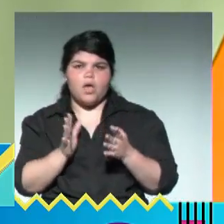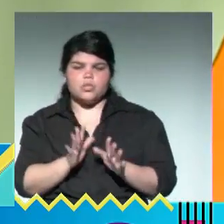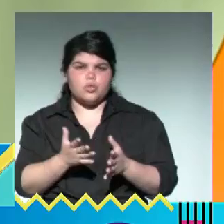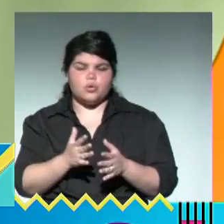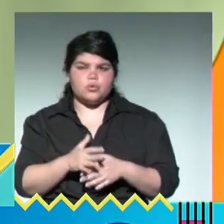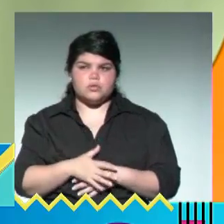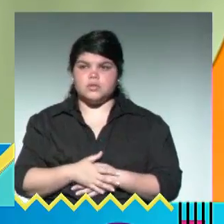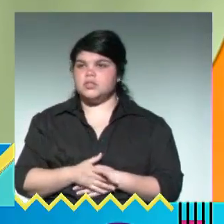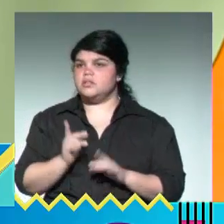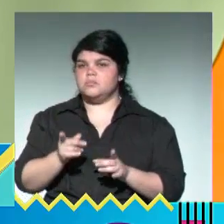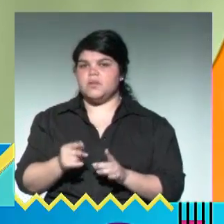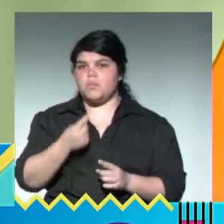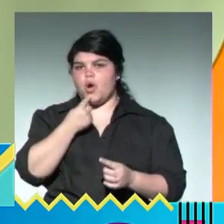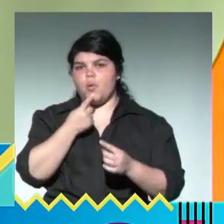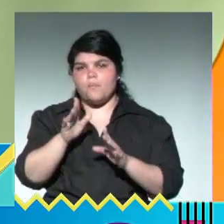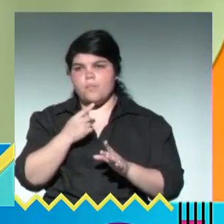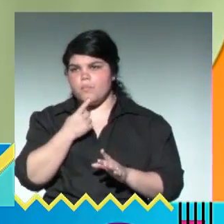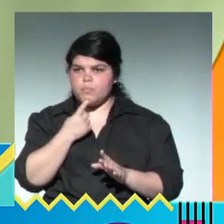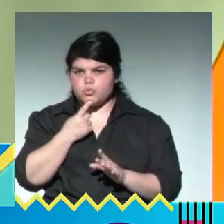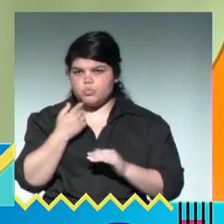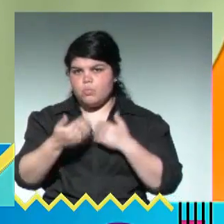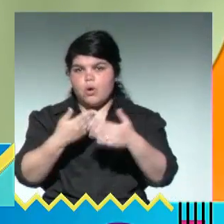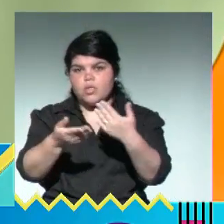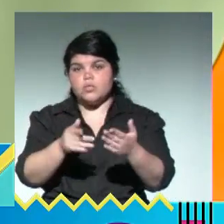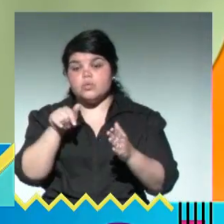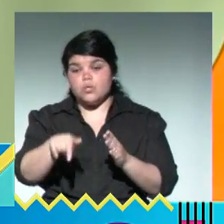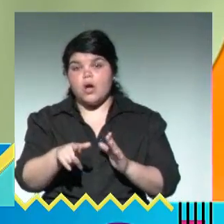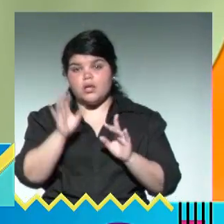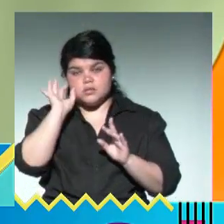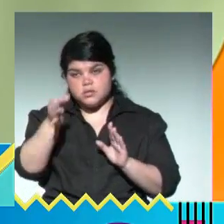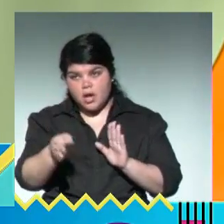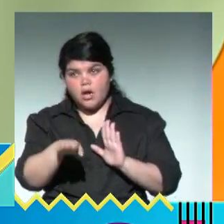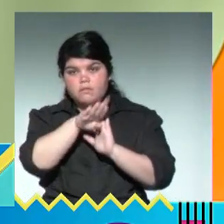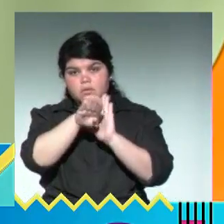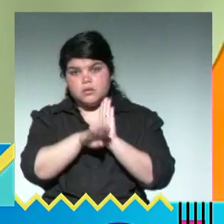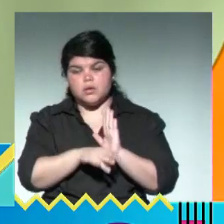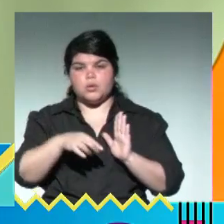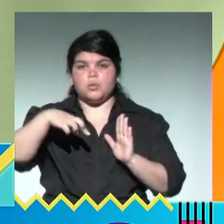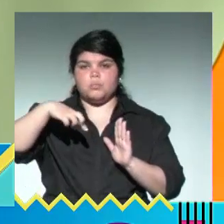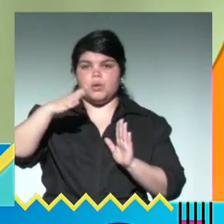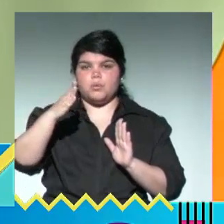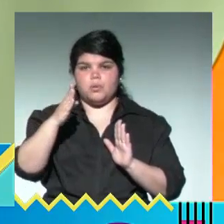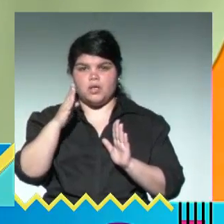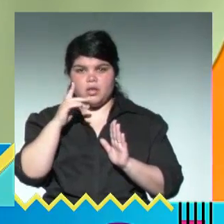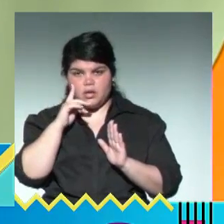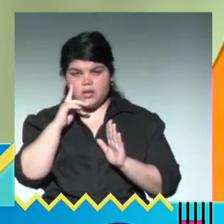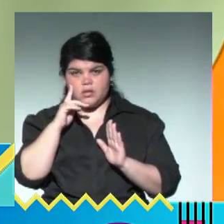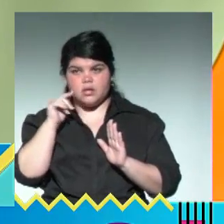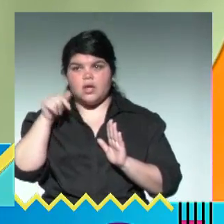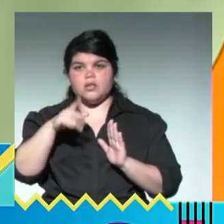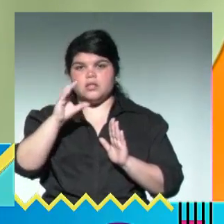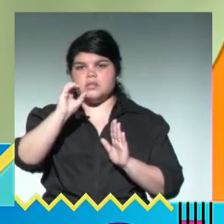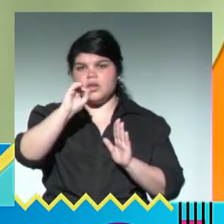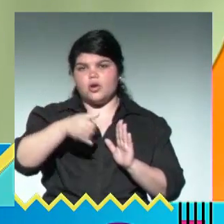los supuestos de estos macros que mencionábamos en el primer bloque son bastante realistas. El tema de la caída del PBI puede ser un poco más, la caída del